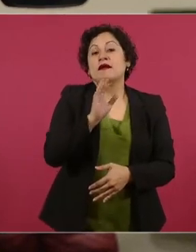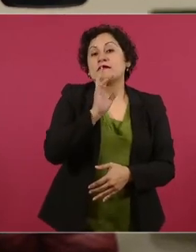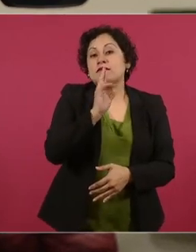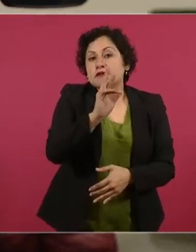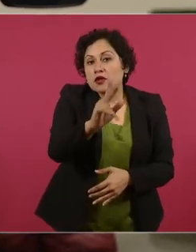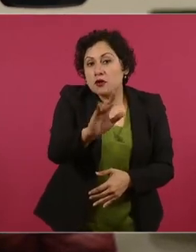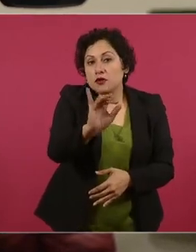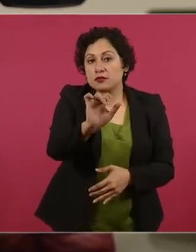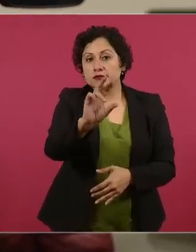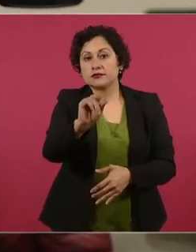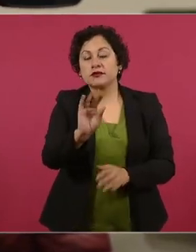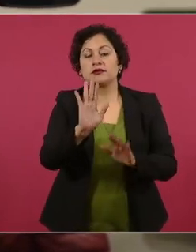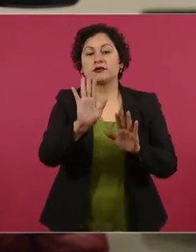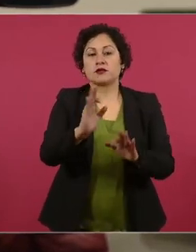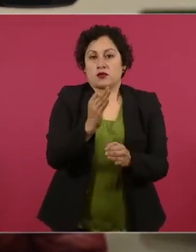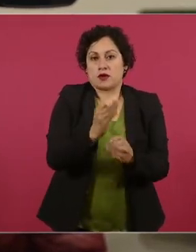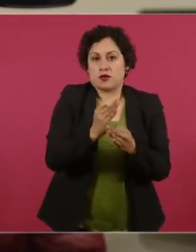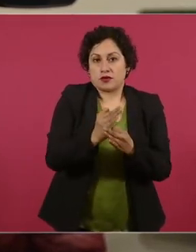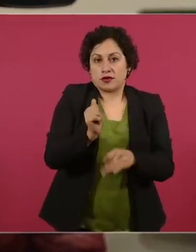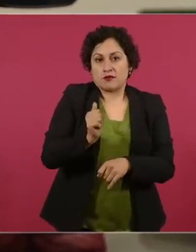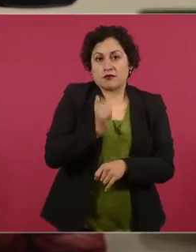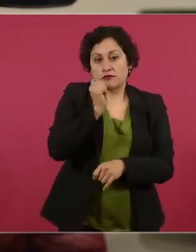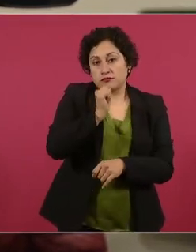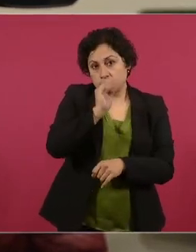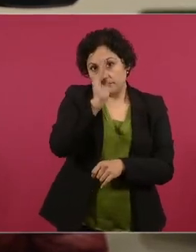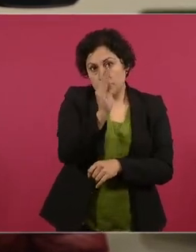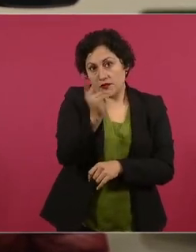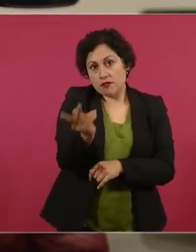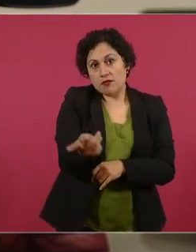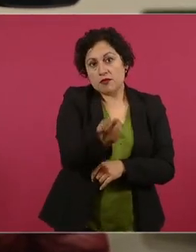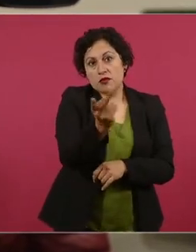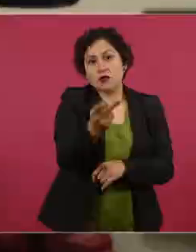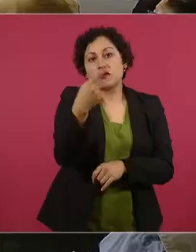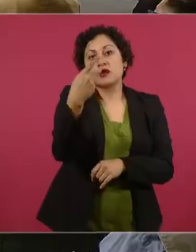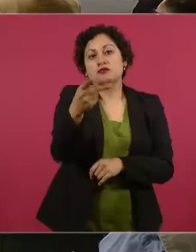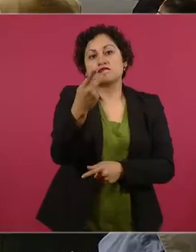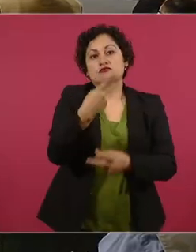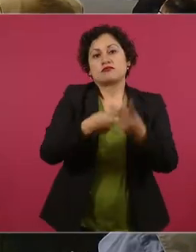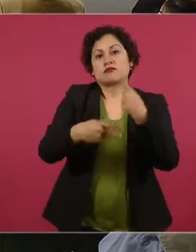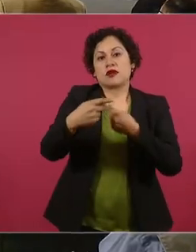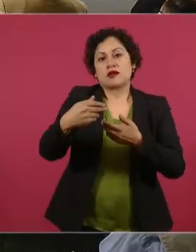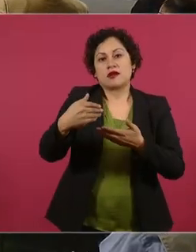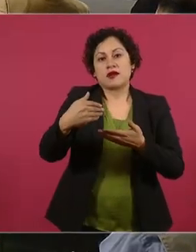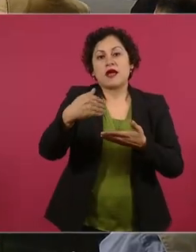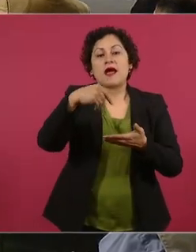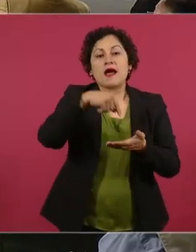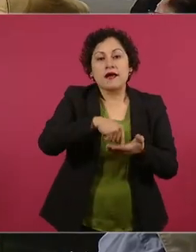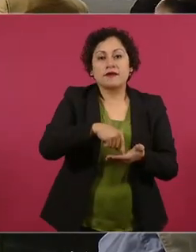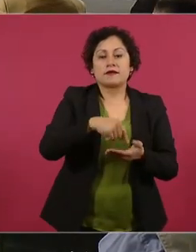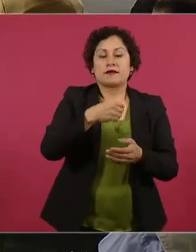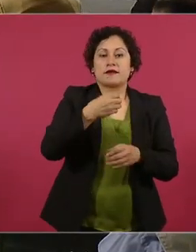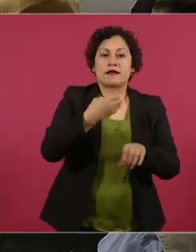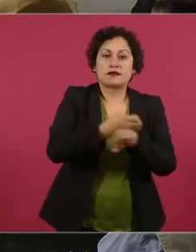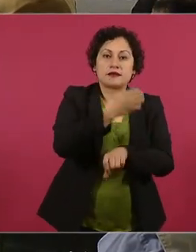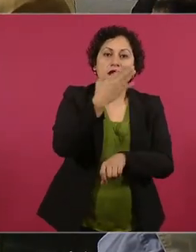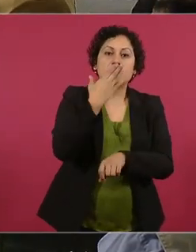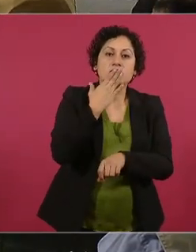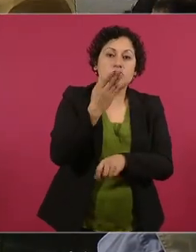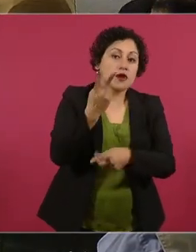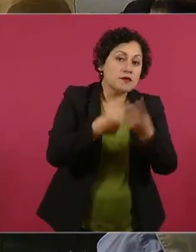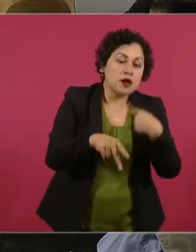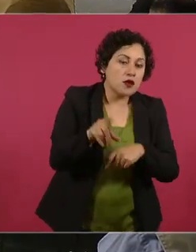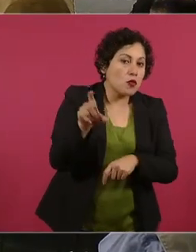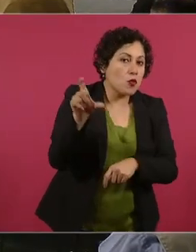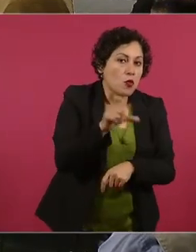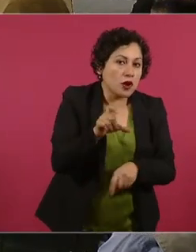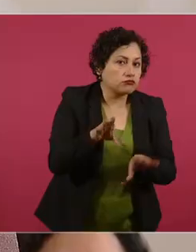y aprovechando que estamos en esto, pues preguntarle de los detalles de su próxima visita a nuestro estado. Tengo otro tema, pero pues… Sí, vamos a